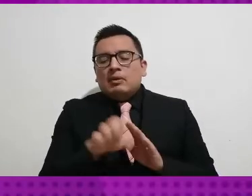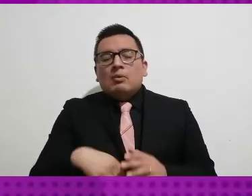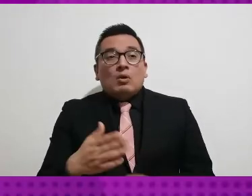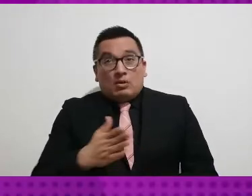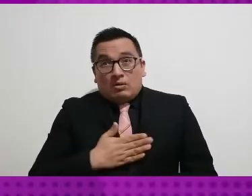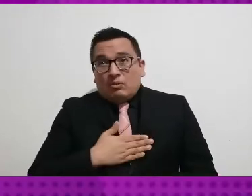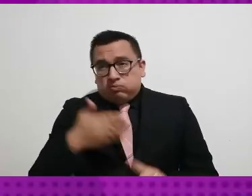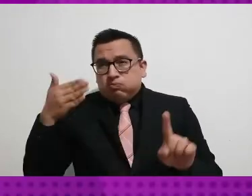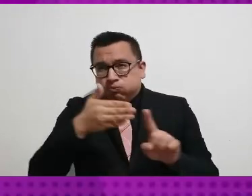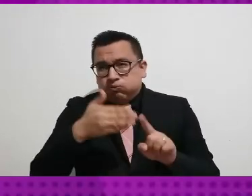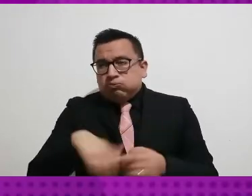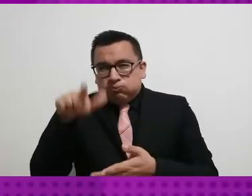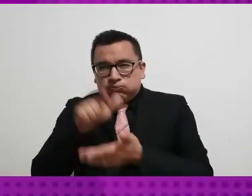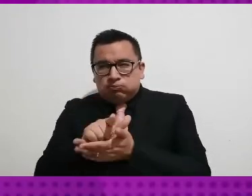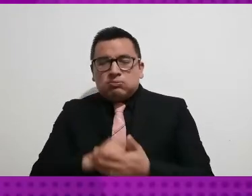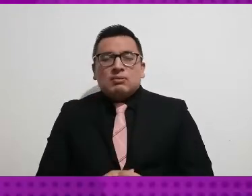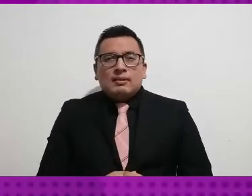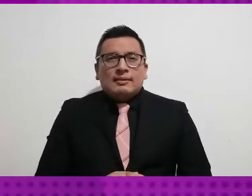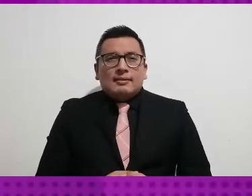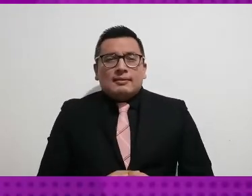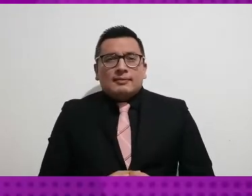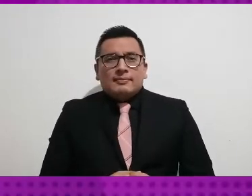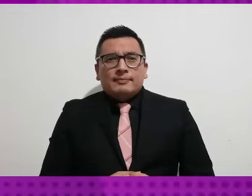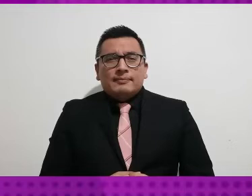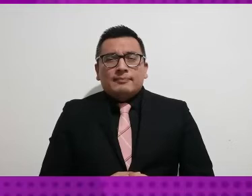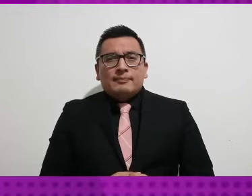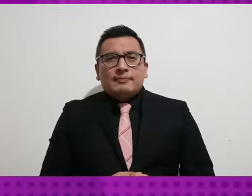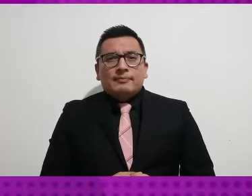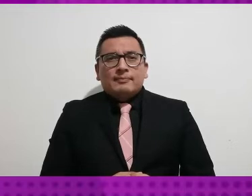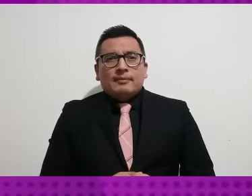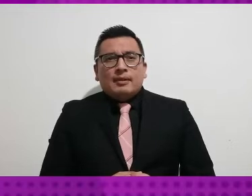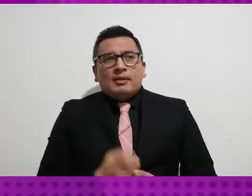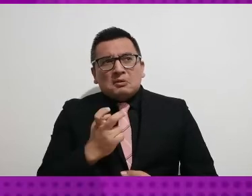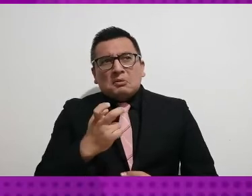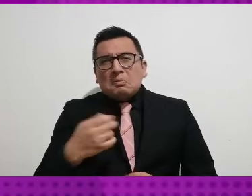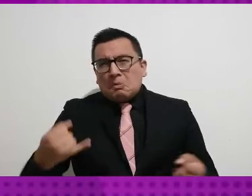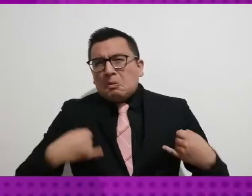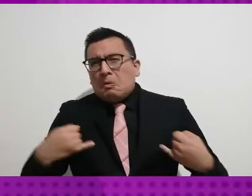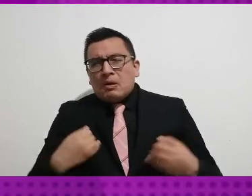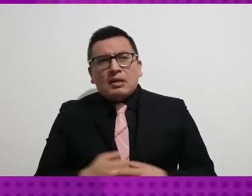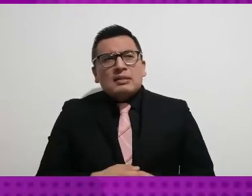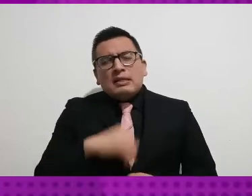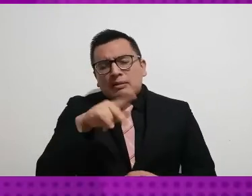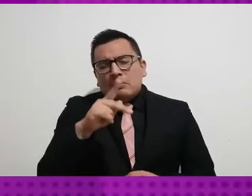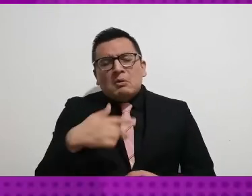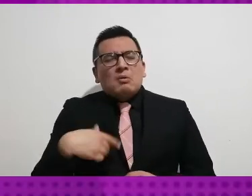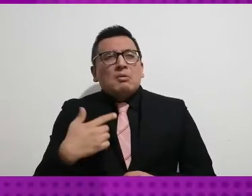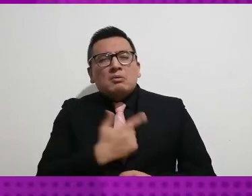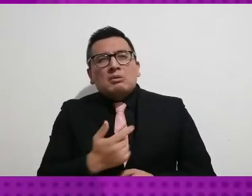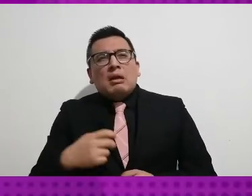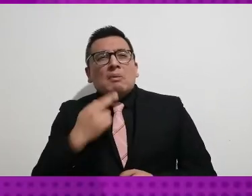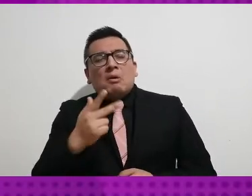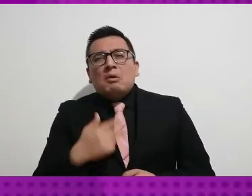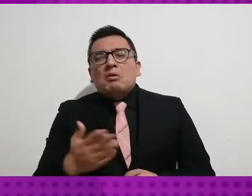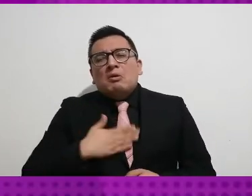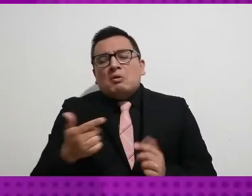es el ámbito jurídico, pues muchas veces los jóvenes les gusta participar, pero desde otras trincheras, y se vale,